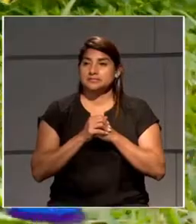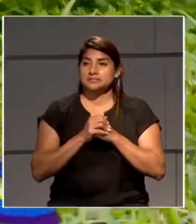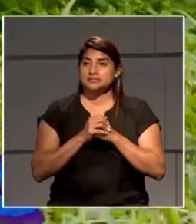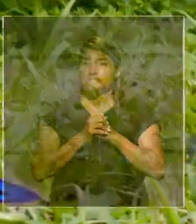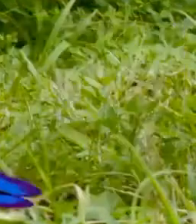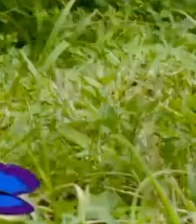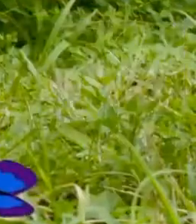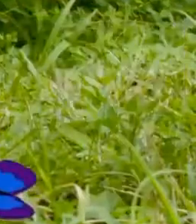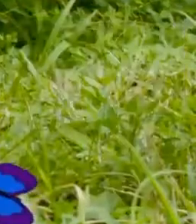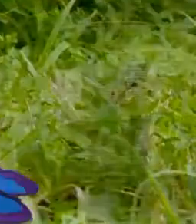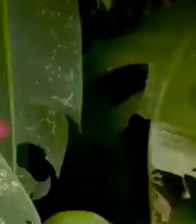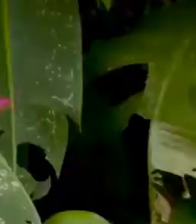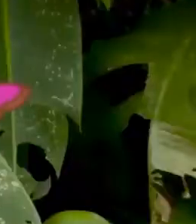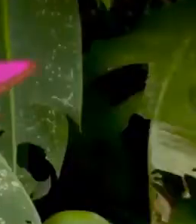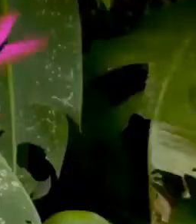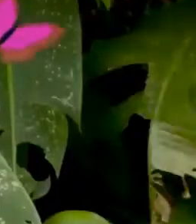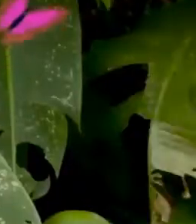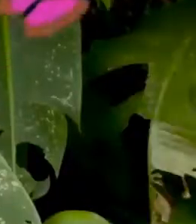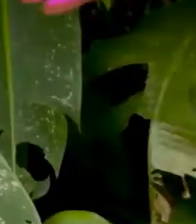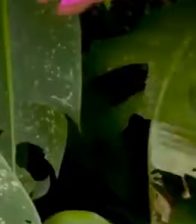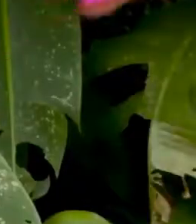Gracias.